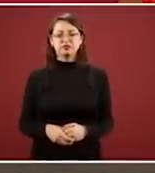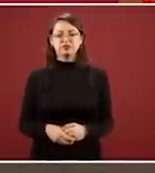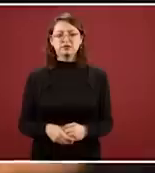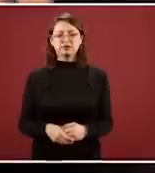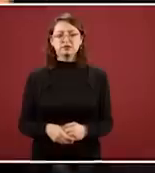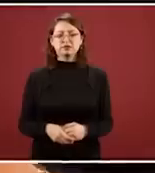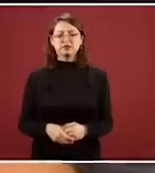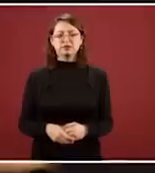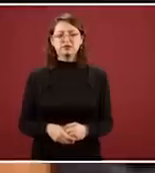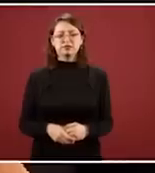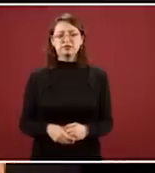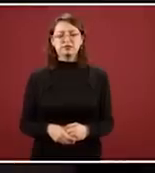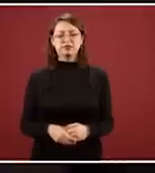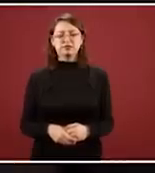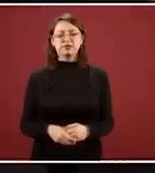En eso